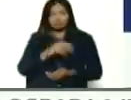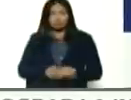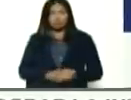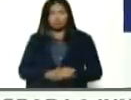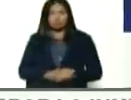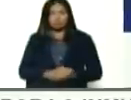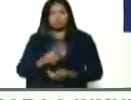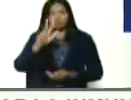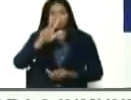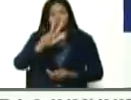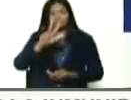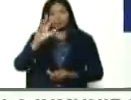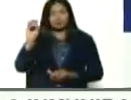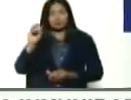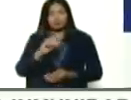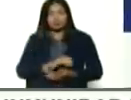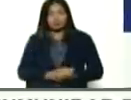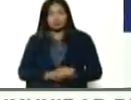31